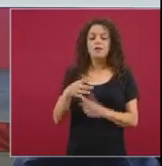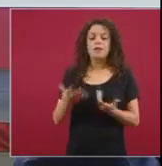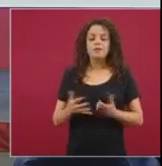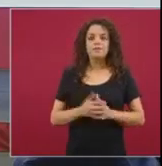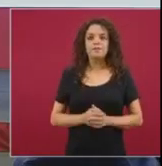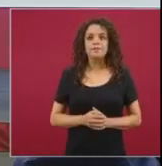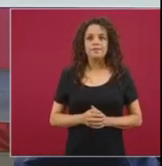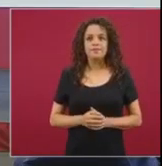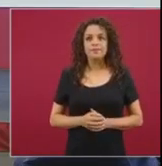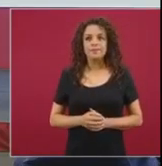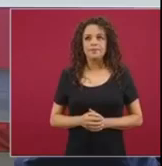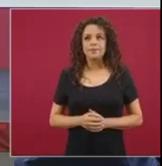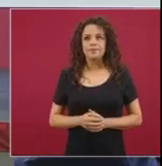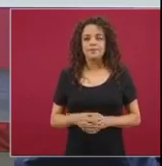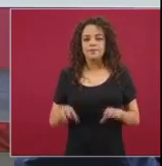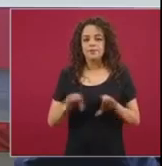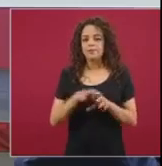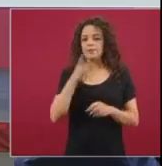esta